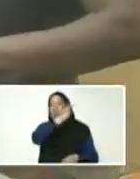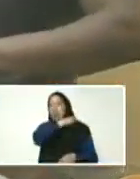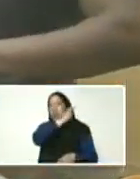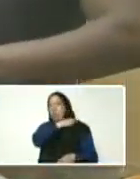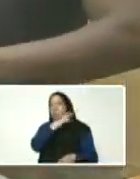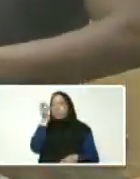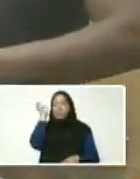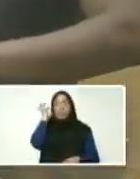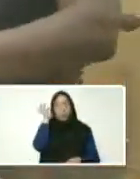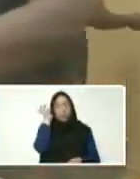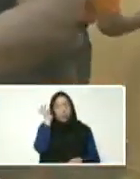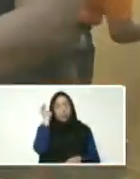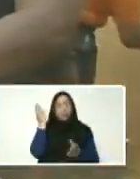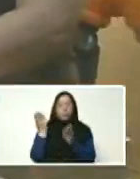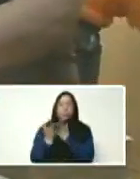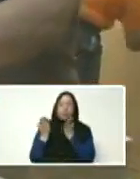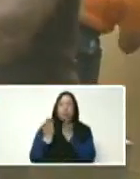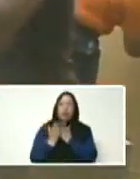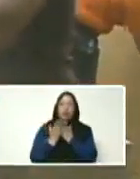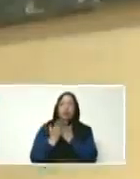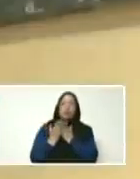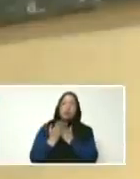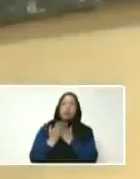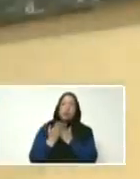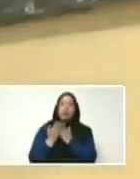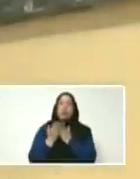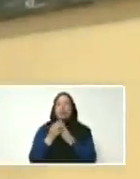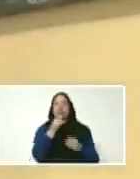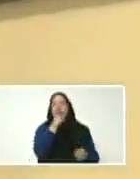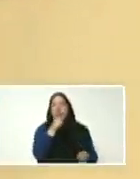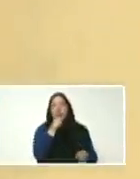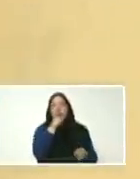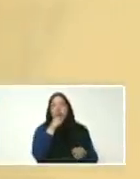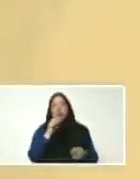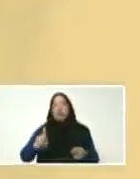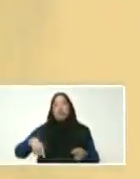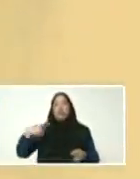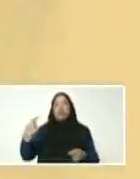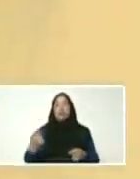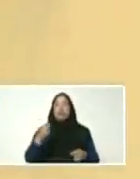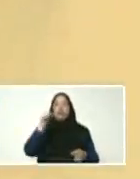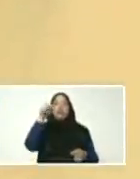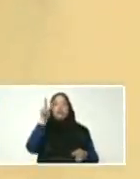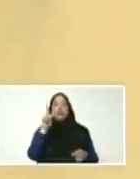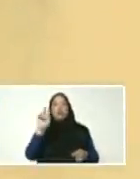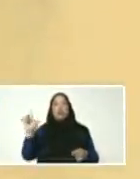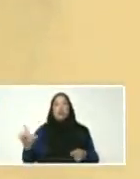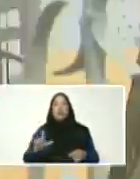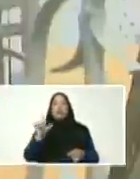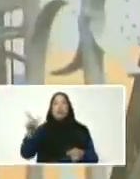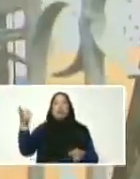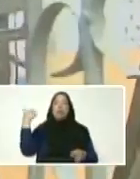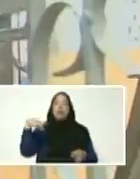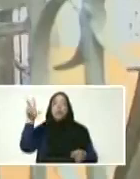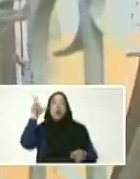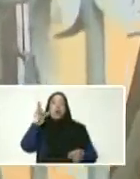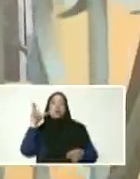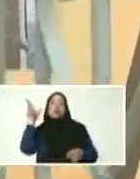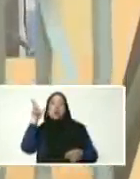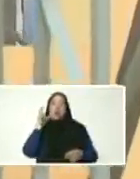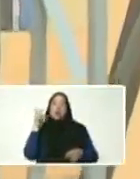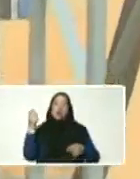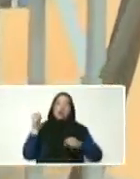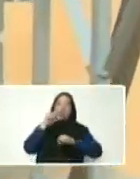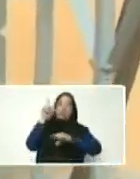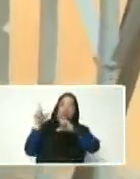plantel educativo, la directora Diana Virísimo, el pasado 12 de julio, después de haberlo escuchado usted cuando inventó